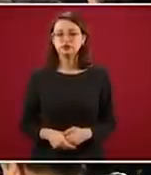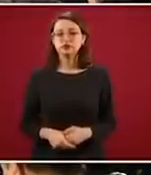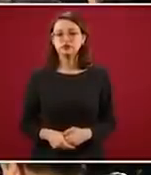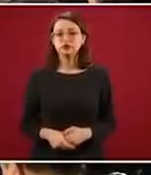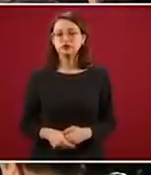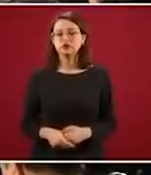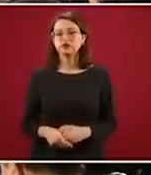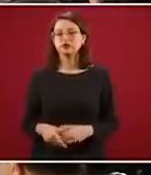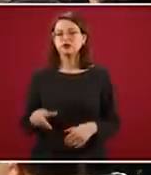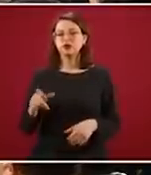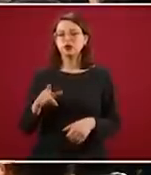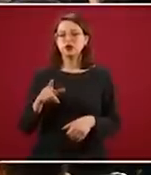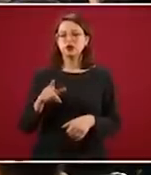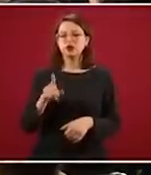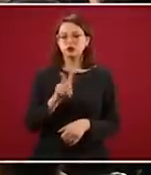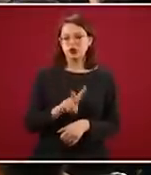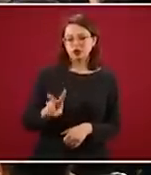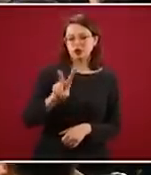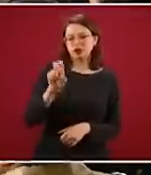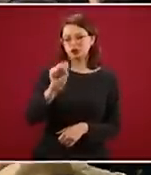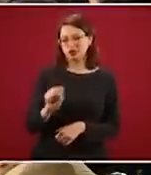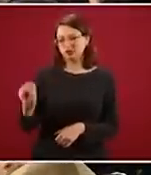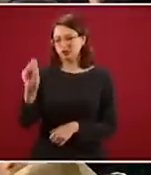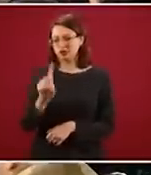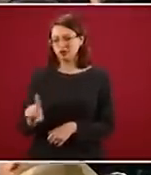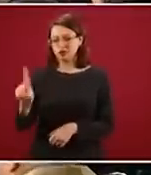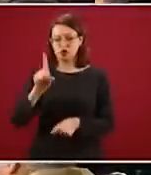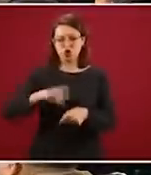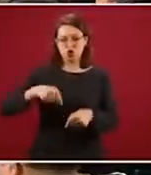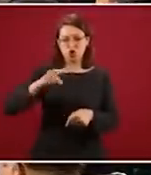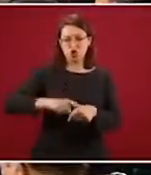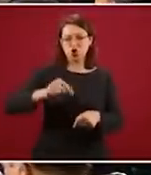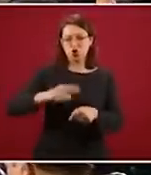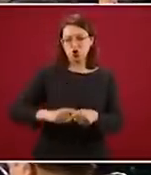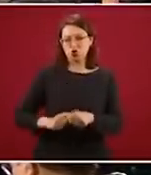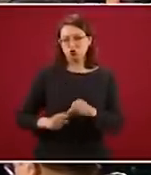Son los días, viernes, sábado, domingo.